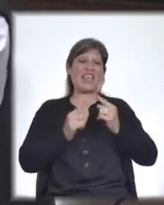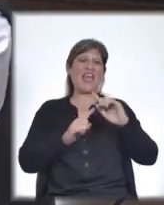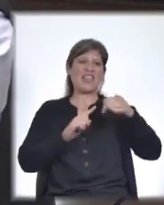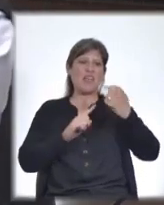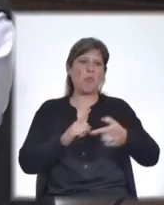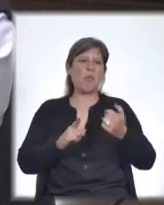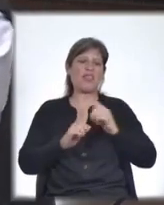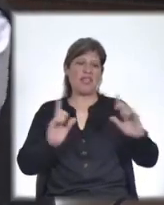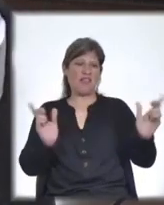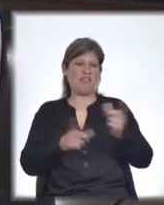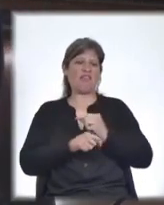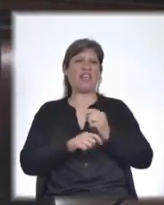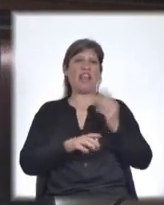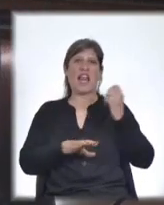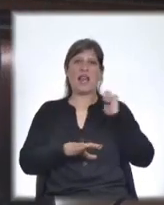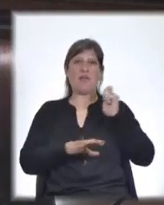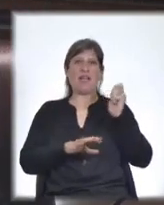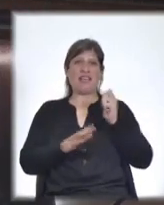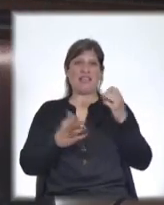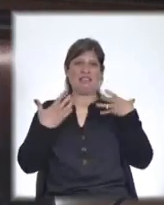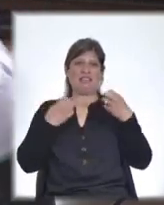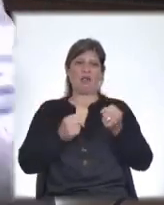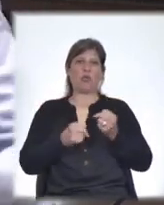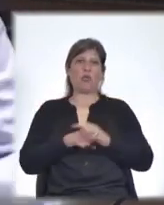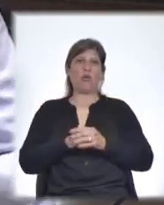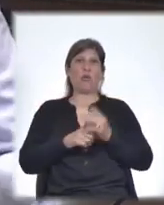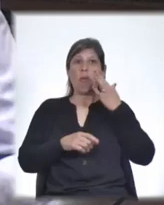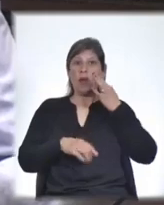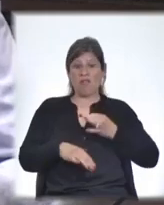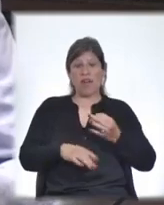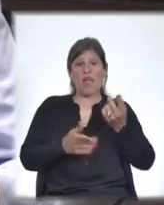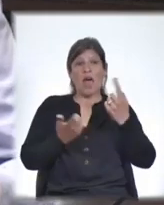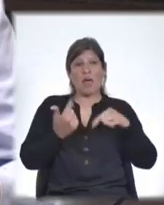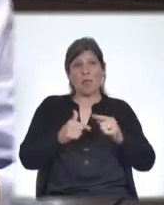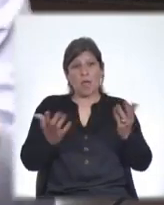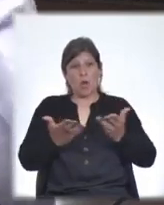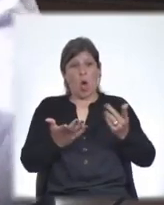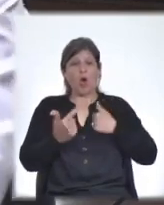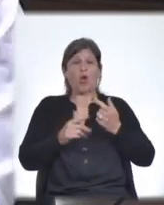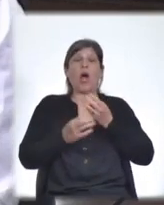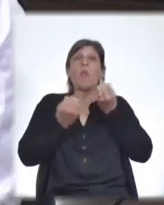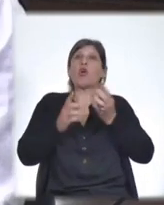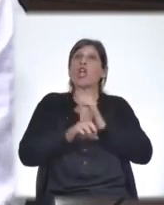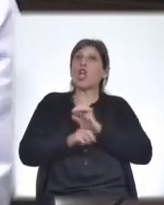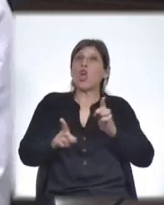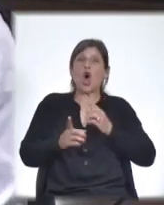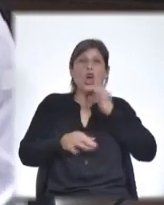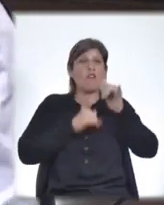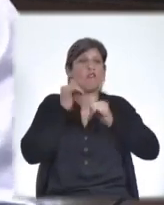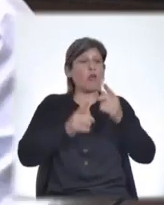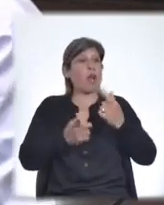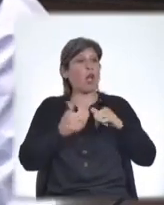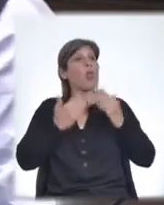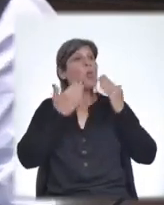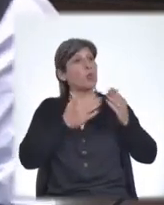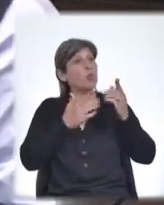sanitaria. Y eso es verdad. Ahora, ¿por qué no informar claramente lo gasto? Y cuando la consultamos a la ministra nos